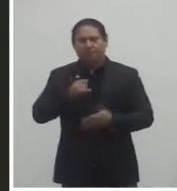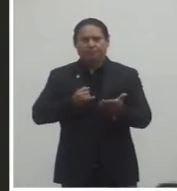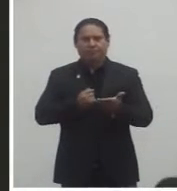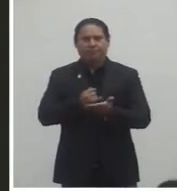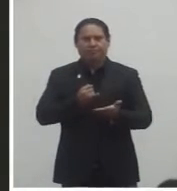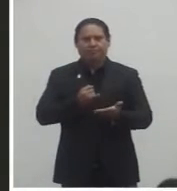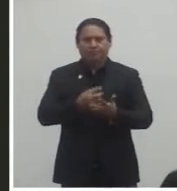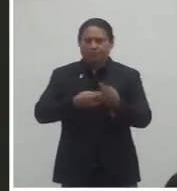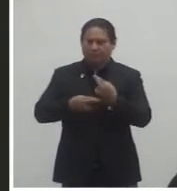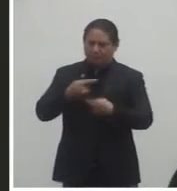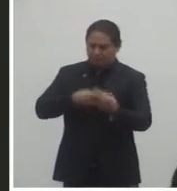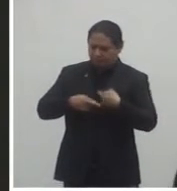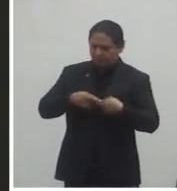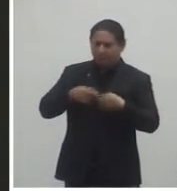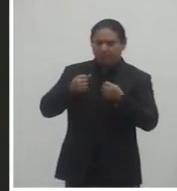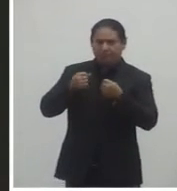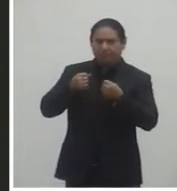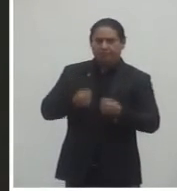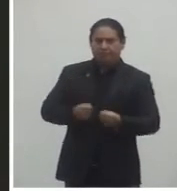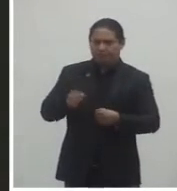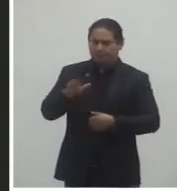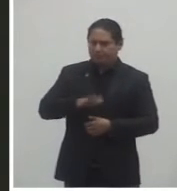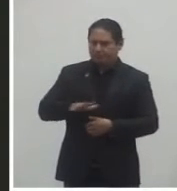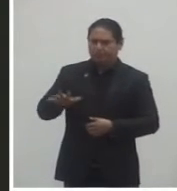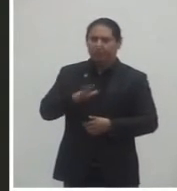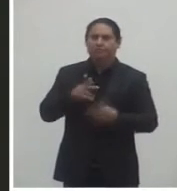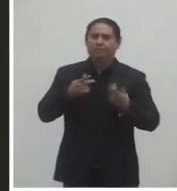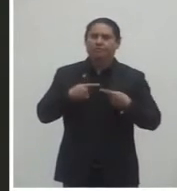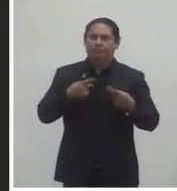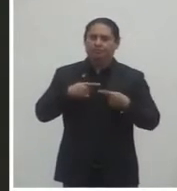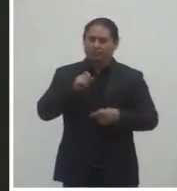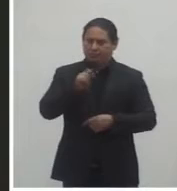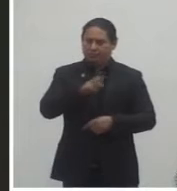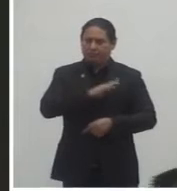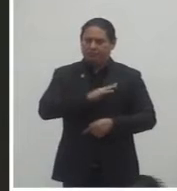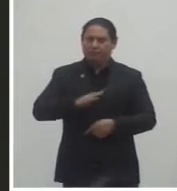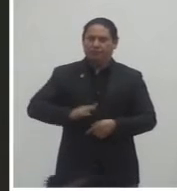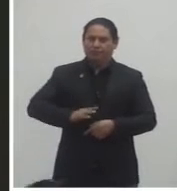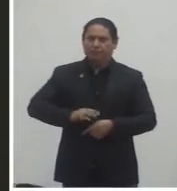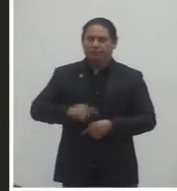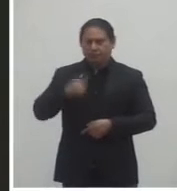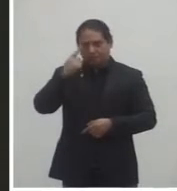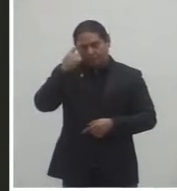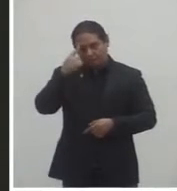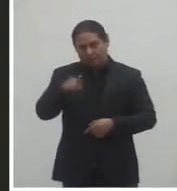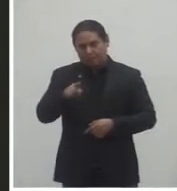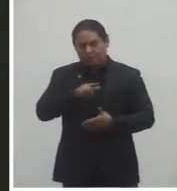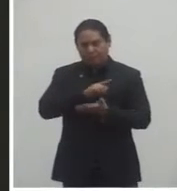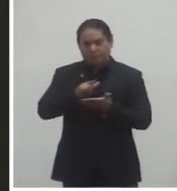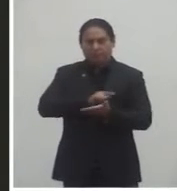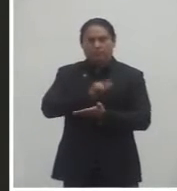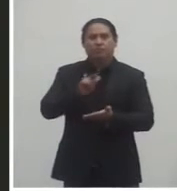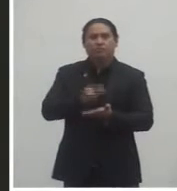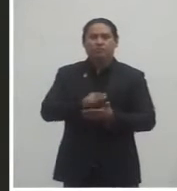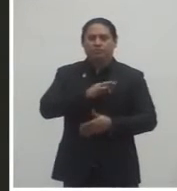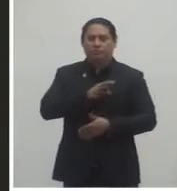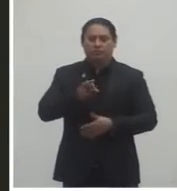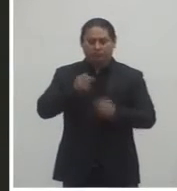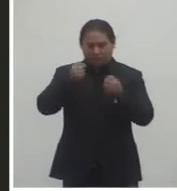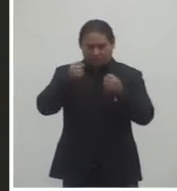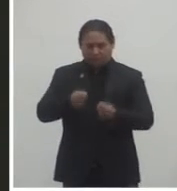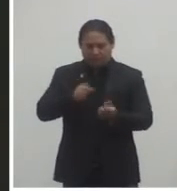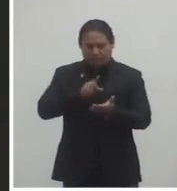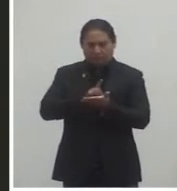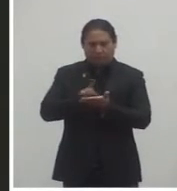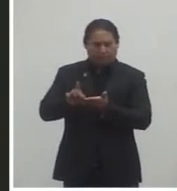para que regrese la certeza a las y los habitantes de estos municipios, para que a través de la ley se garanticen sus